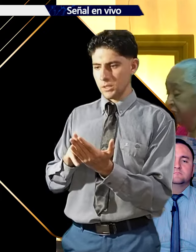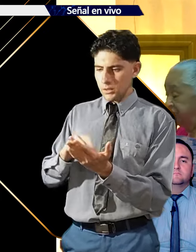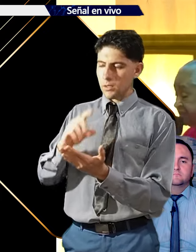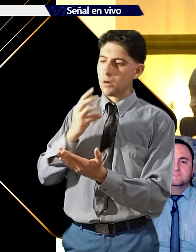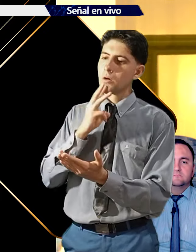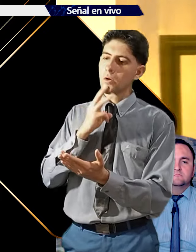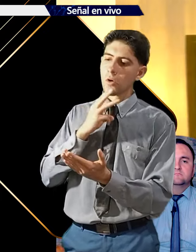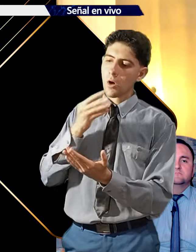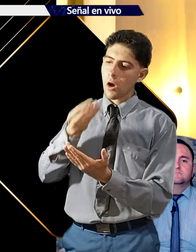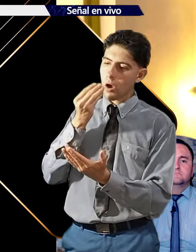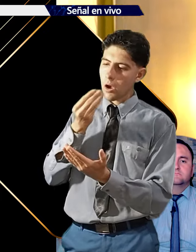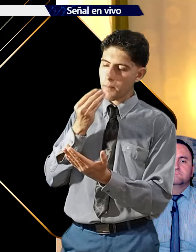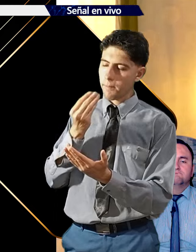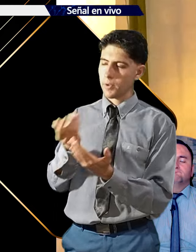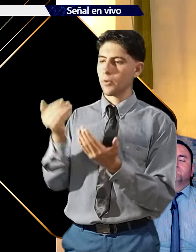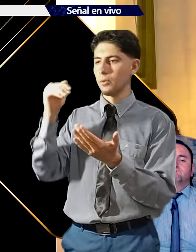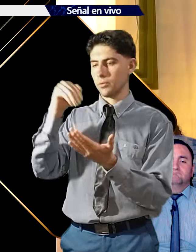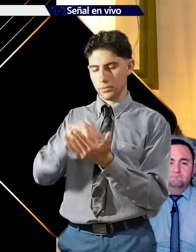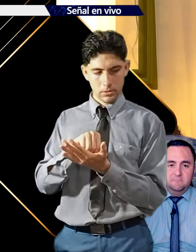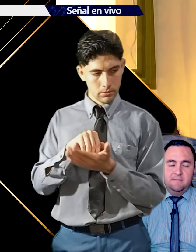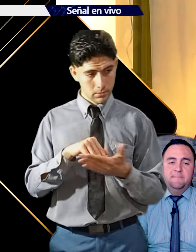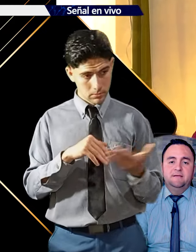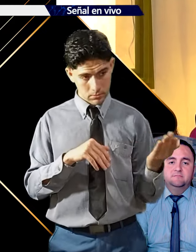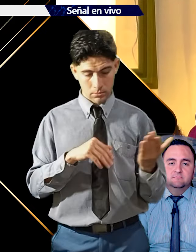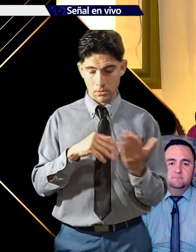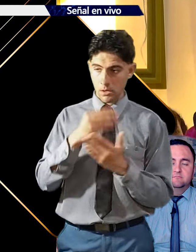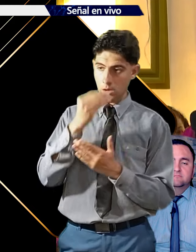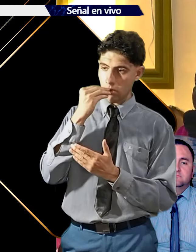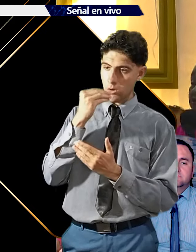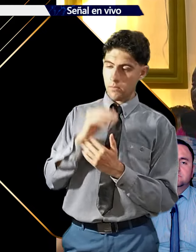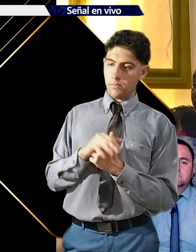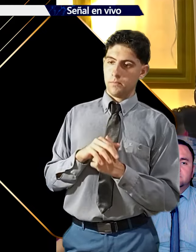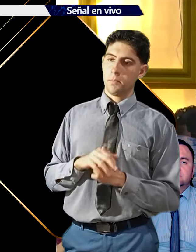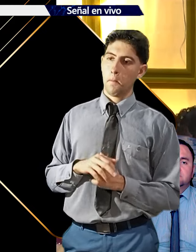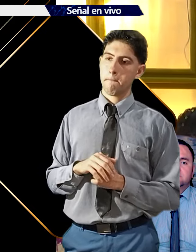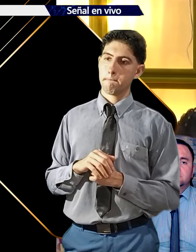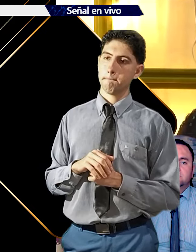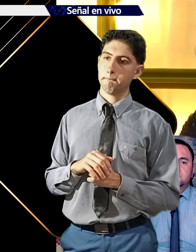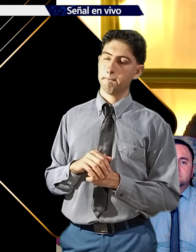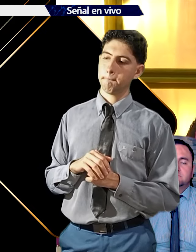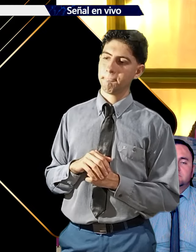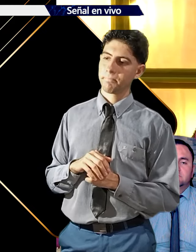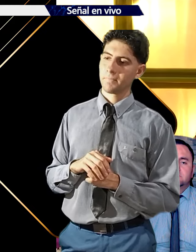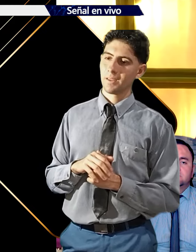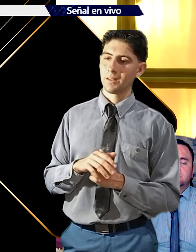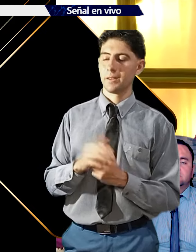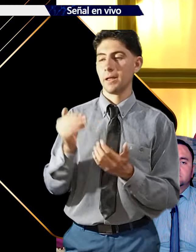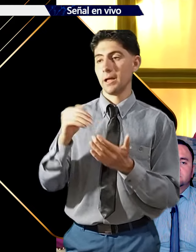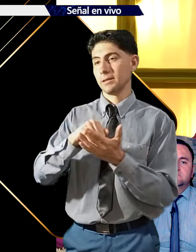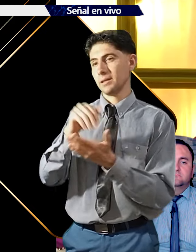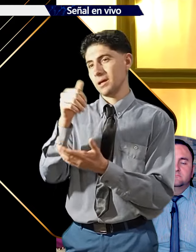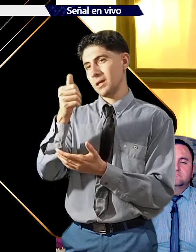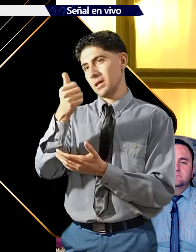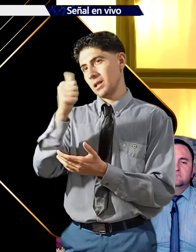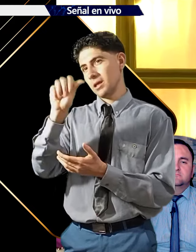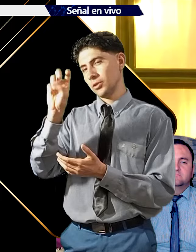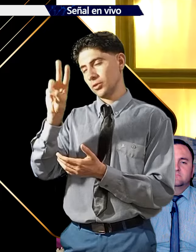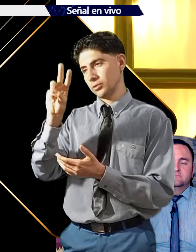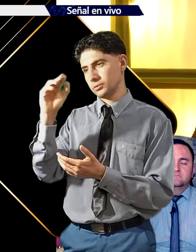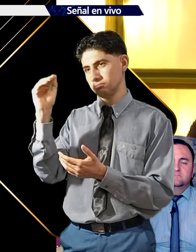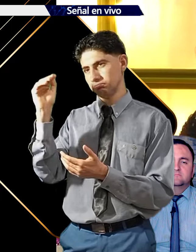luego desayuna y luego vuelve y entra al cuarto de oración a las 10 de la mañana hasta las 12 del